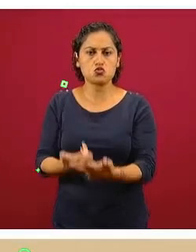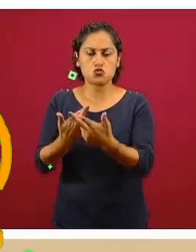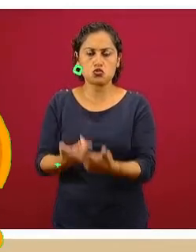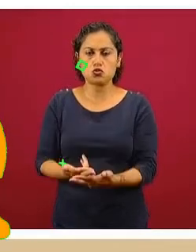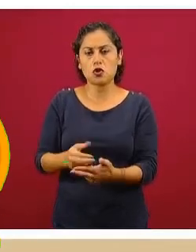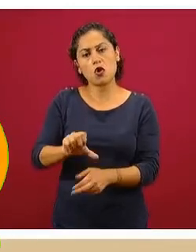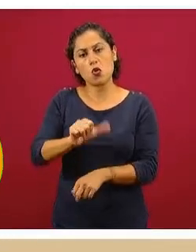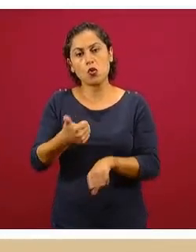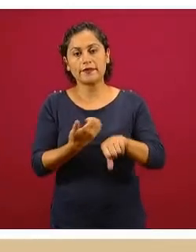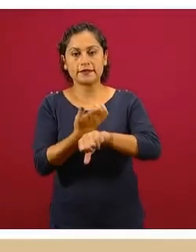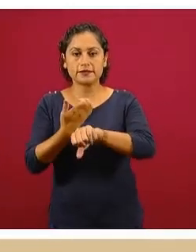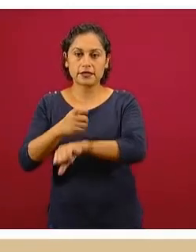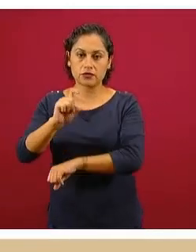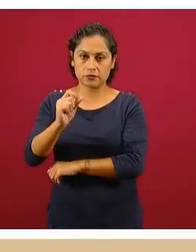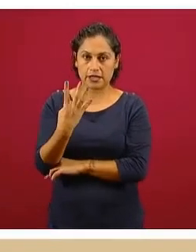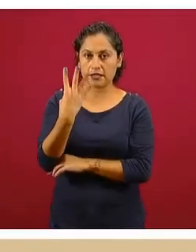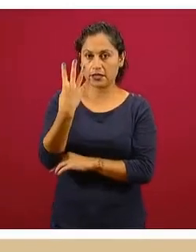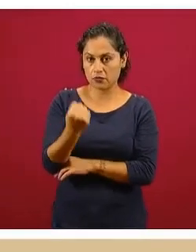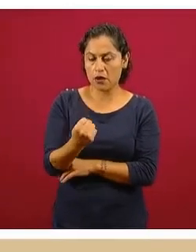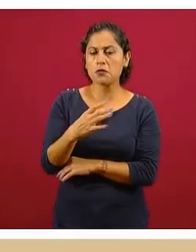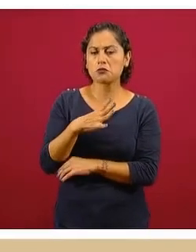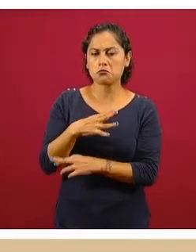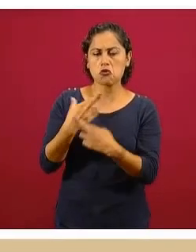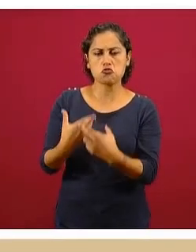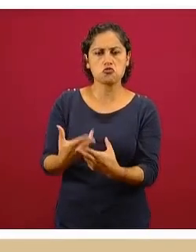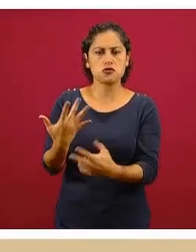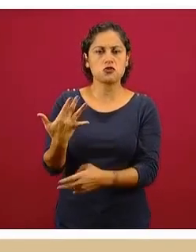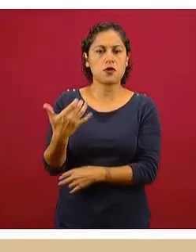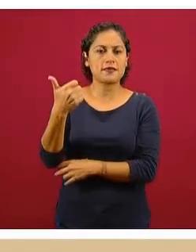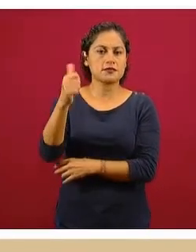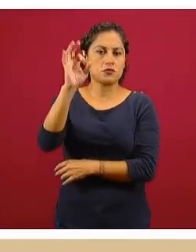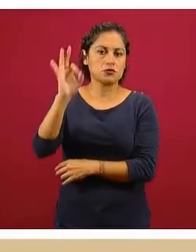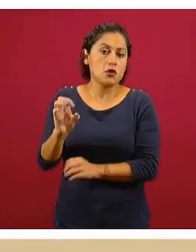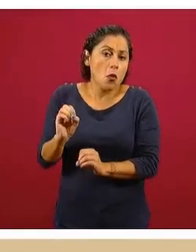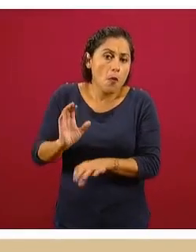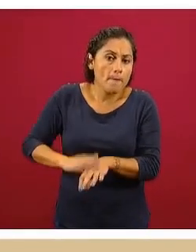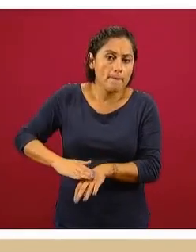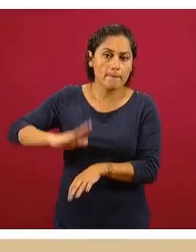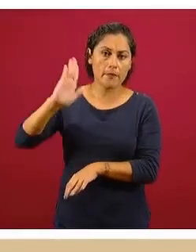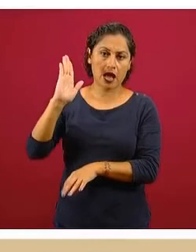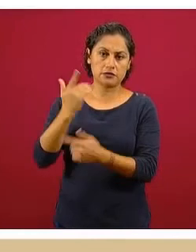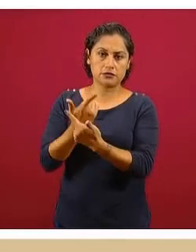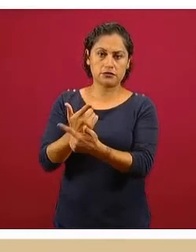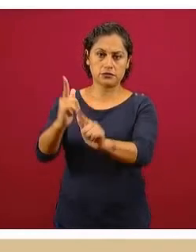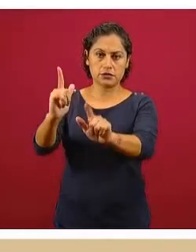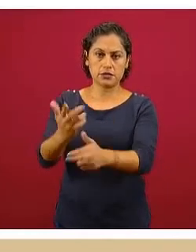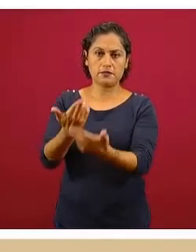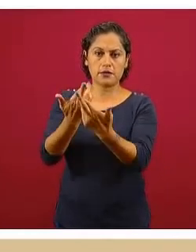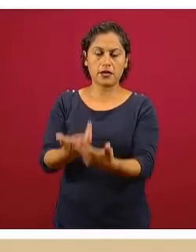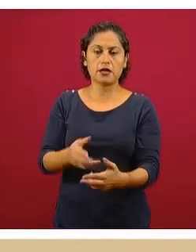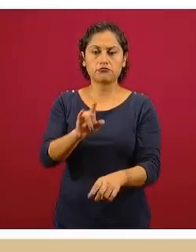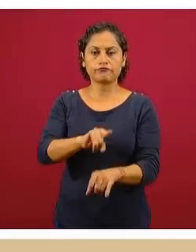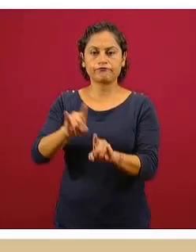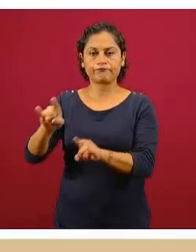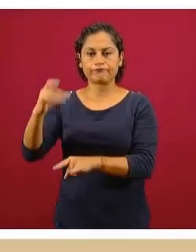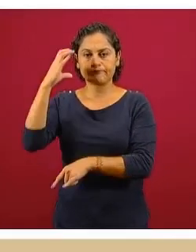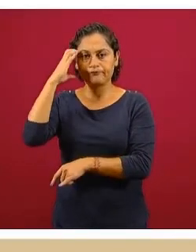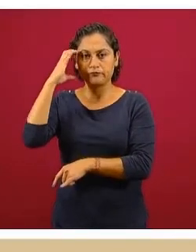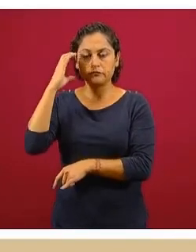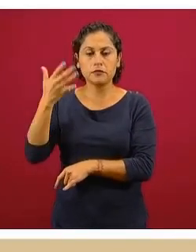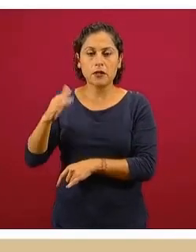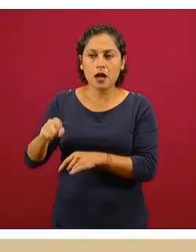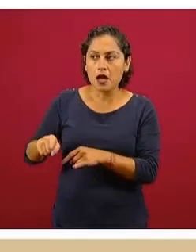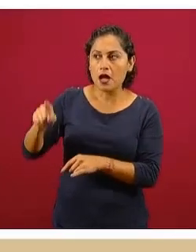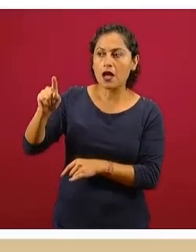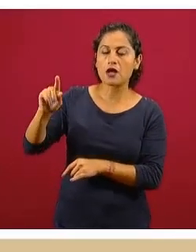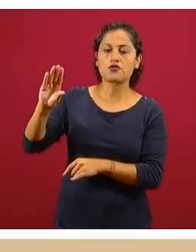29 entidades federativas tienen 56% o más de esta disponibilidad, llegando inclusive a ser de